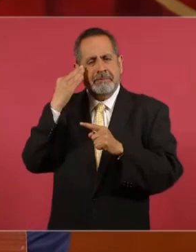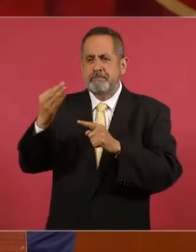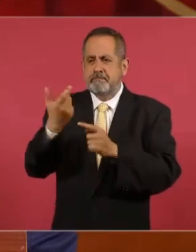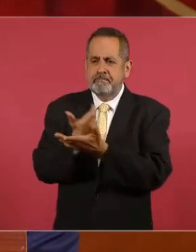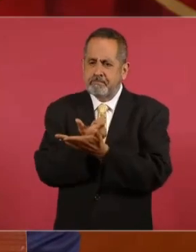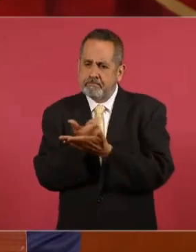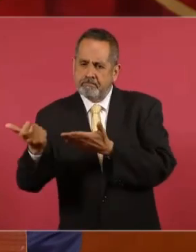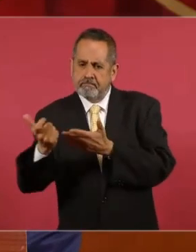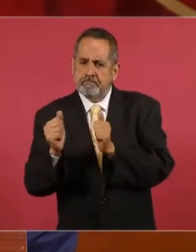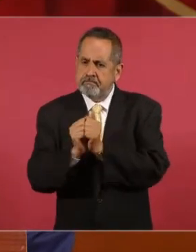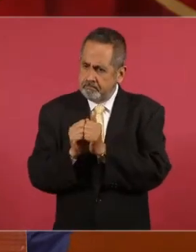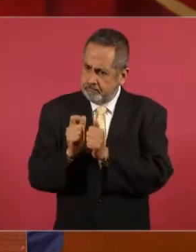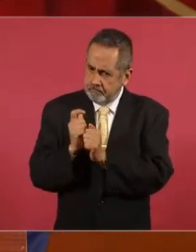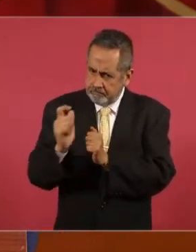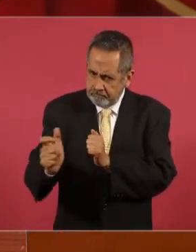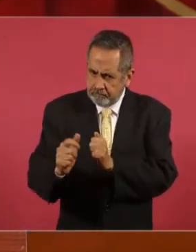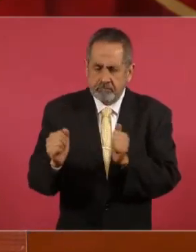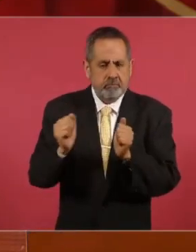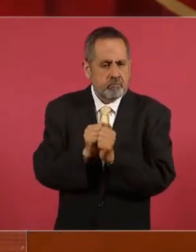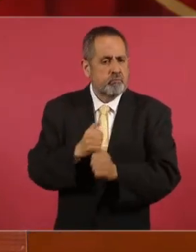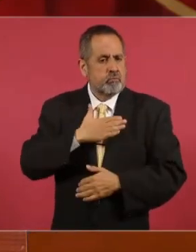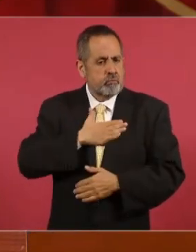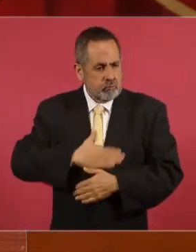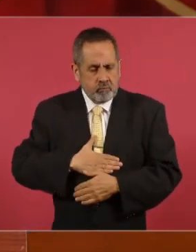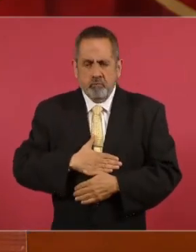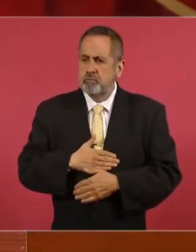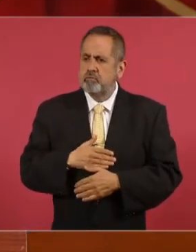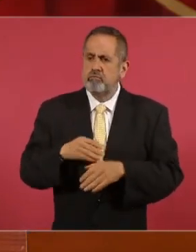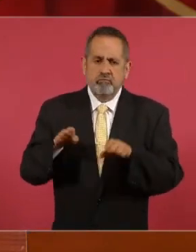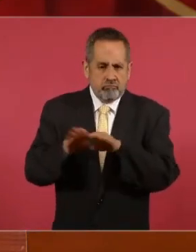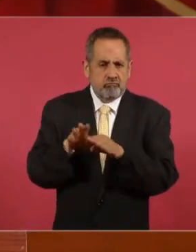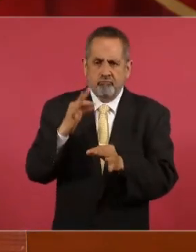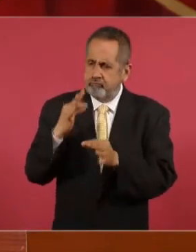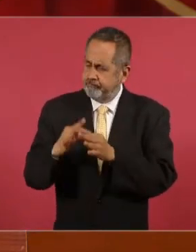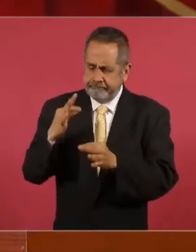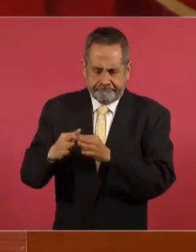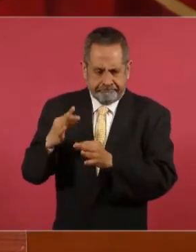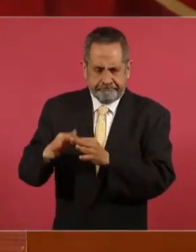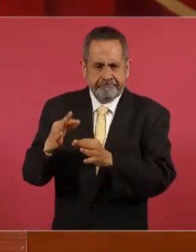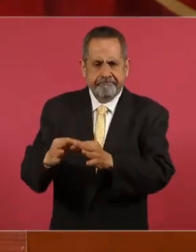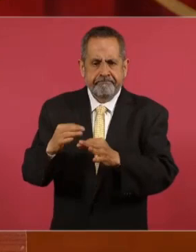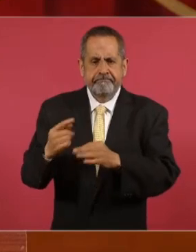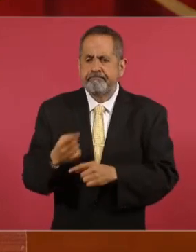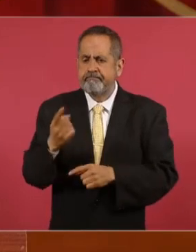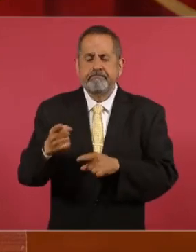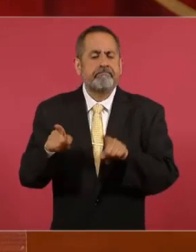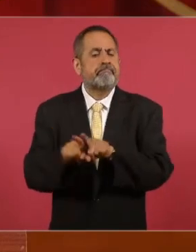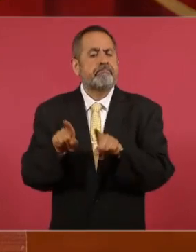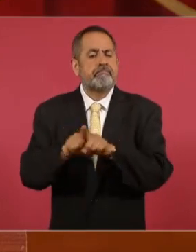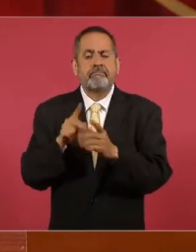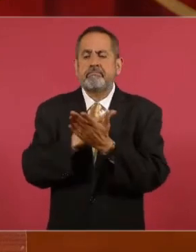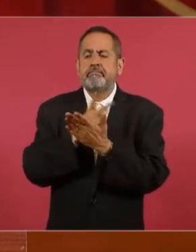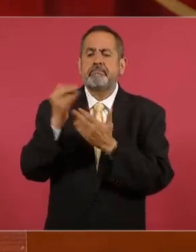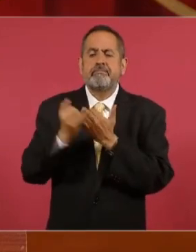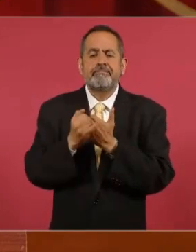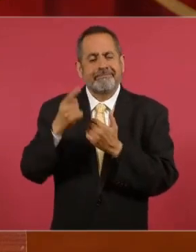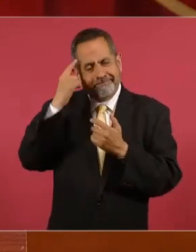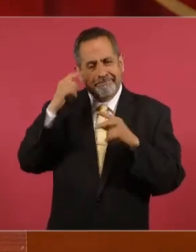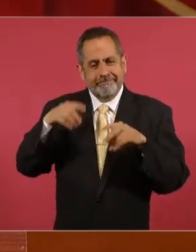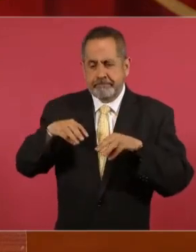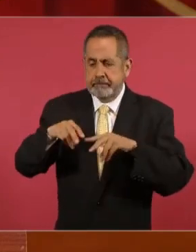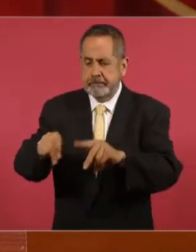justo y permanente, como sucede con el programa Sembrando